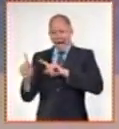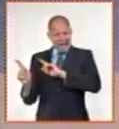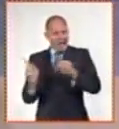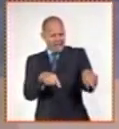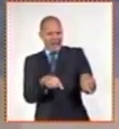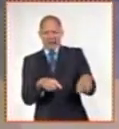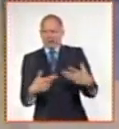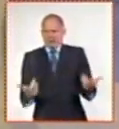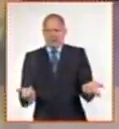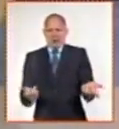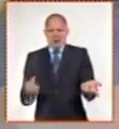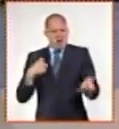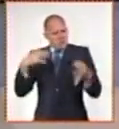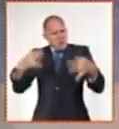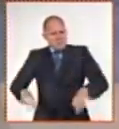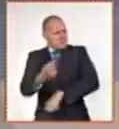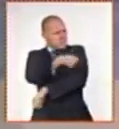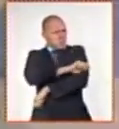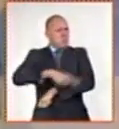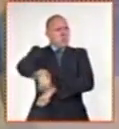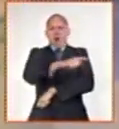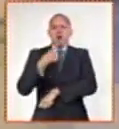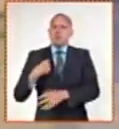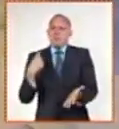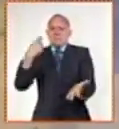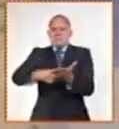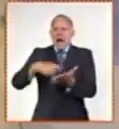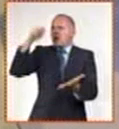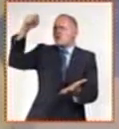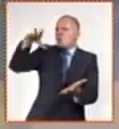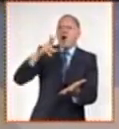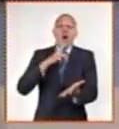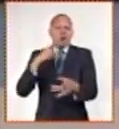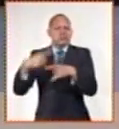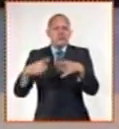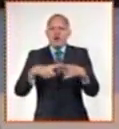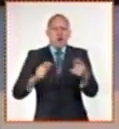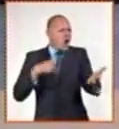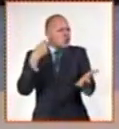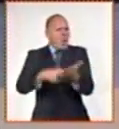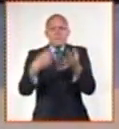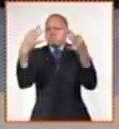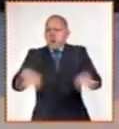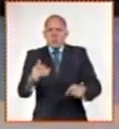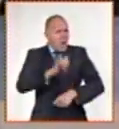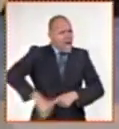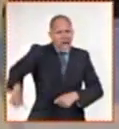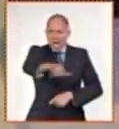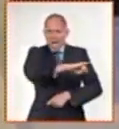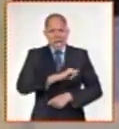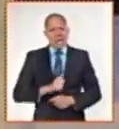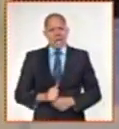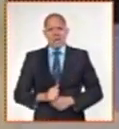mis impuestos igual que todos los que están acá. Igual que todos los que están acá.